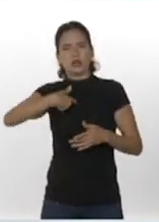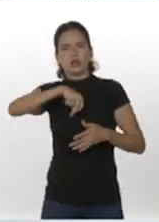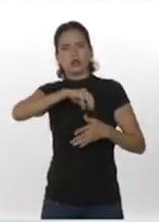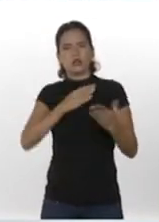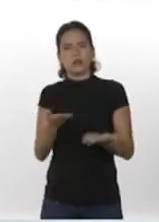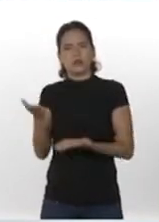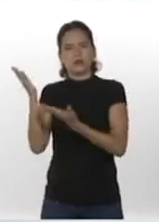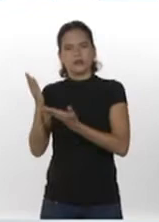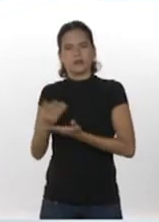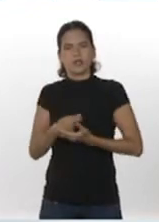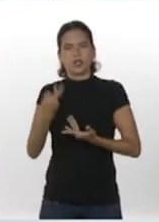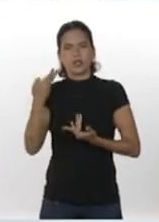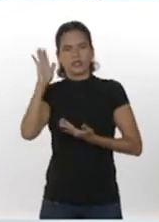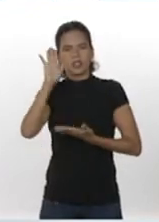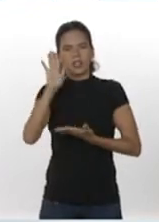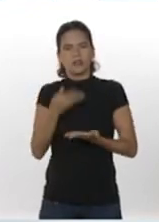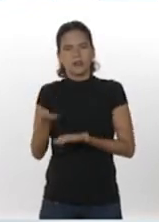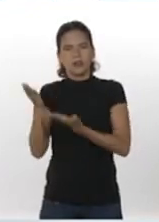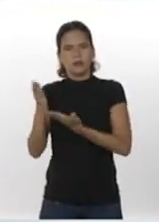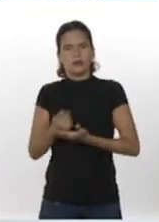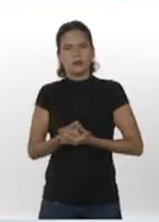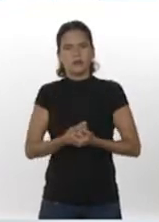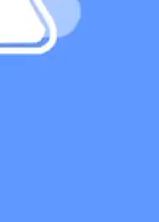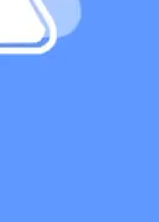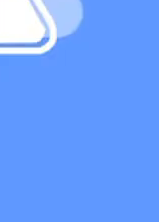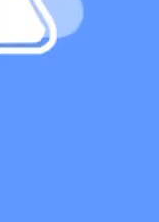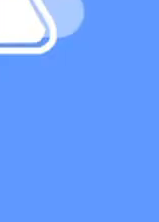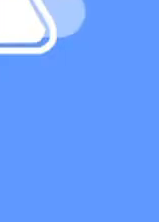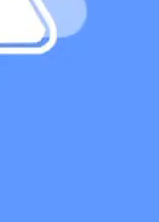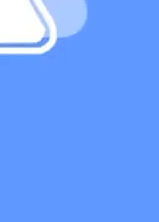nosotros. Veamos qué nos traen nuestros profesores. Sean bienvenidos.